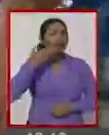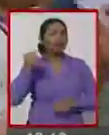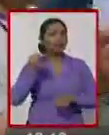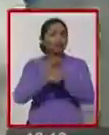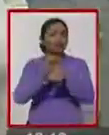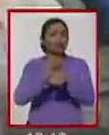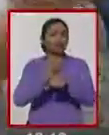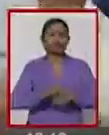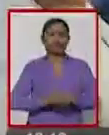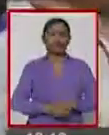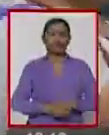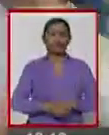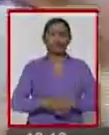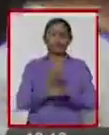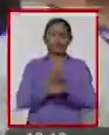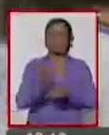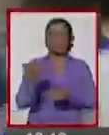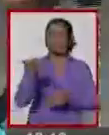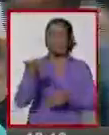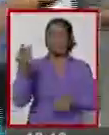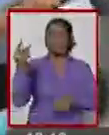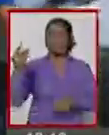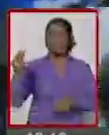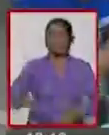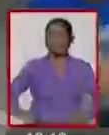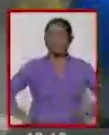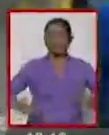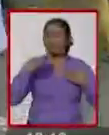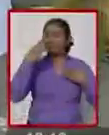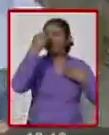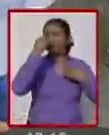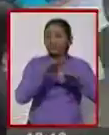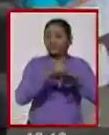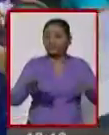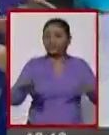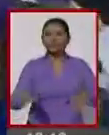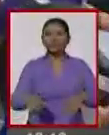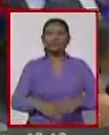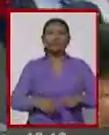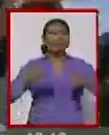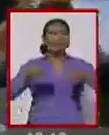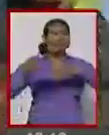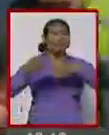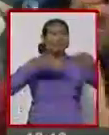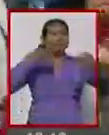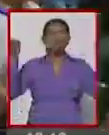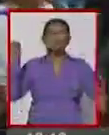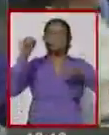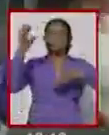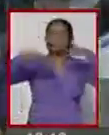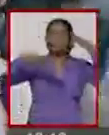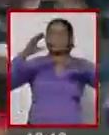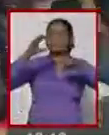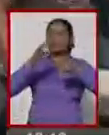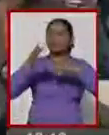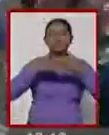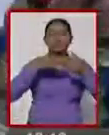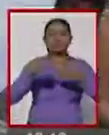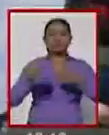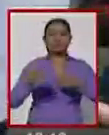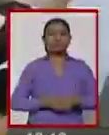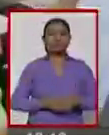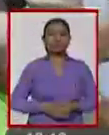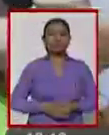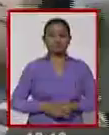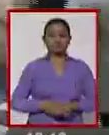trabajar, porque trabajamos peores que los perros. Dormimos en la calle, bajo cartones, bajo lluvia, bajo frío, bajo todo. Todo esto es